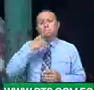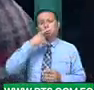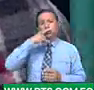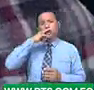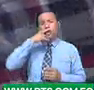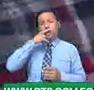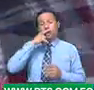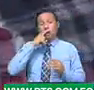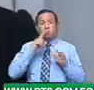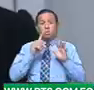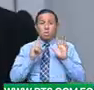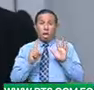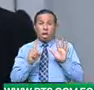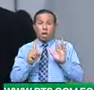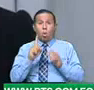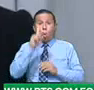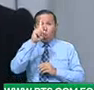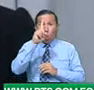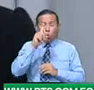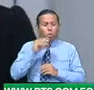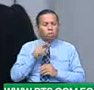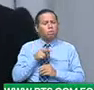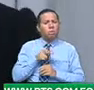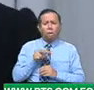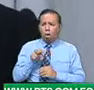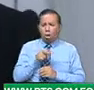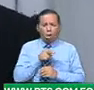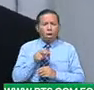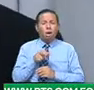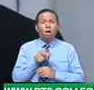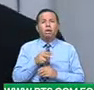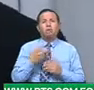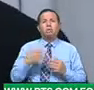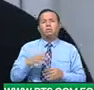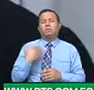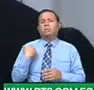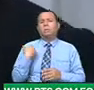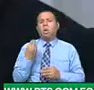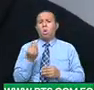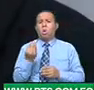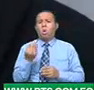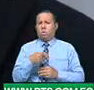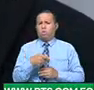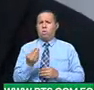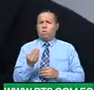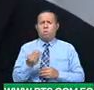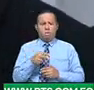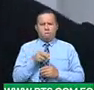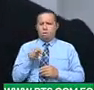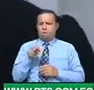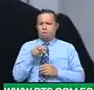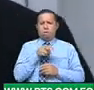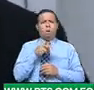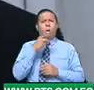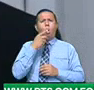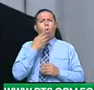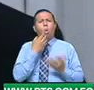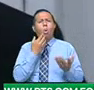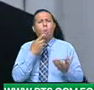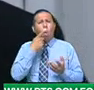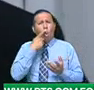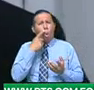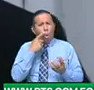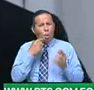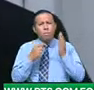hijos. El hijo de la pareja es un adolescente el que pudo observar todos estos hechos, como habría victimado